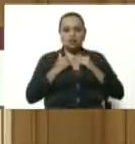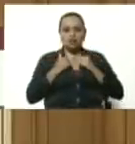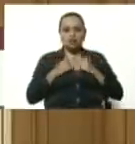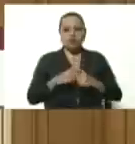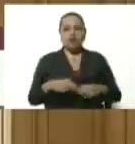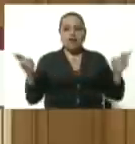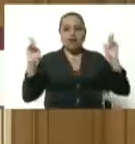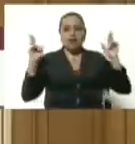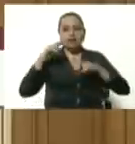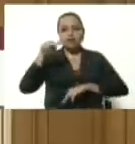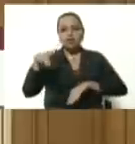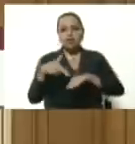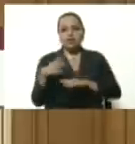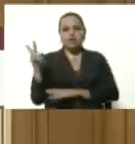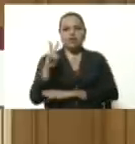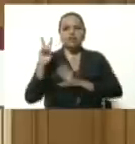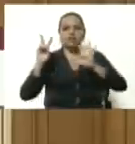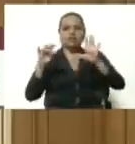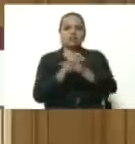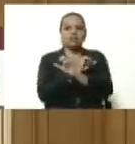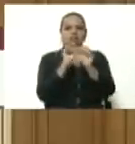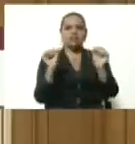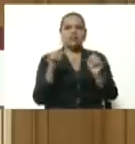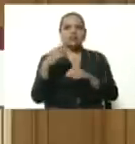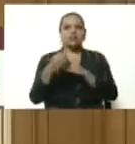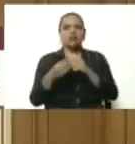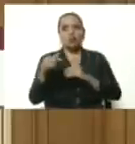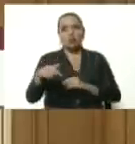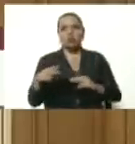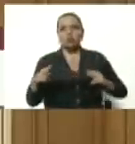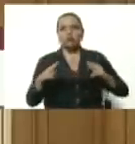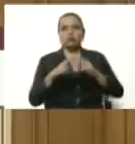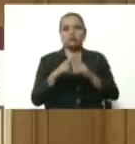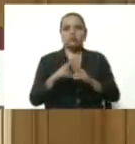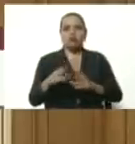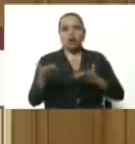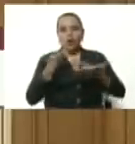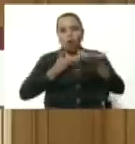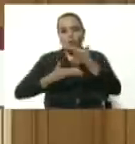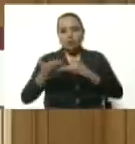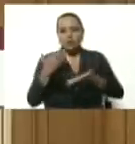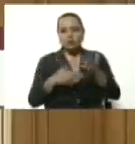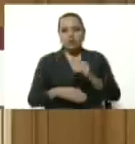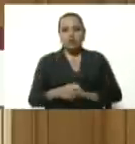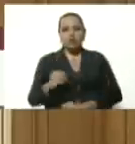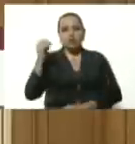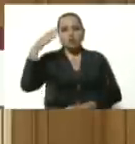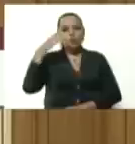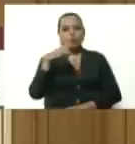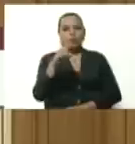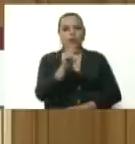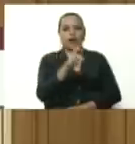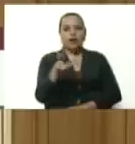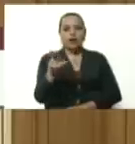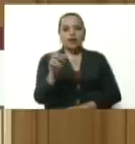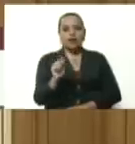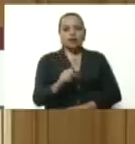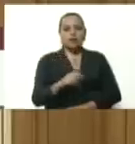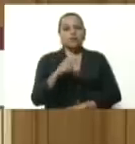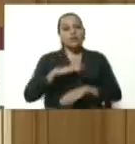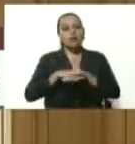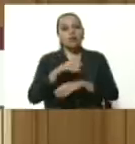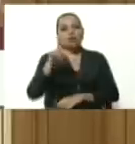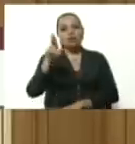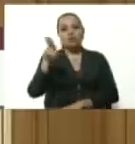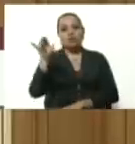Nacional de Venezuela, a las 7 de la mañana. Hoy estuvimos conversando con Luis Parra, el presidente de la Asamblea Nacional en Desacato.